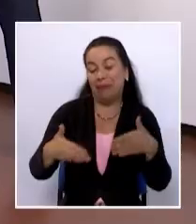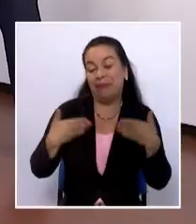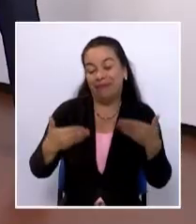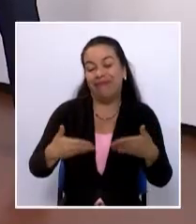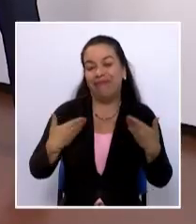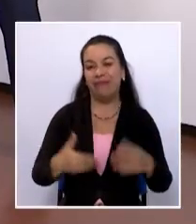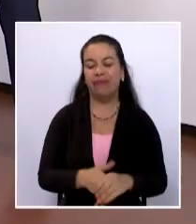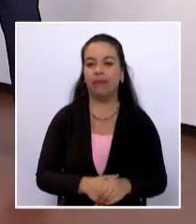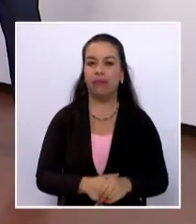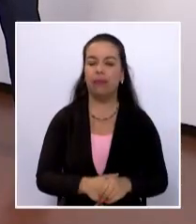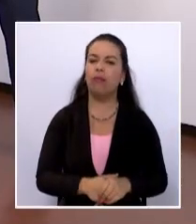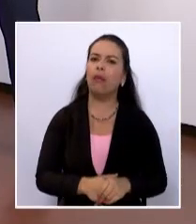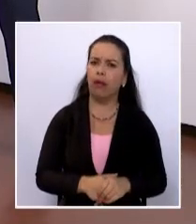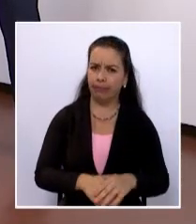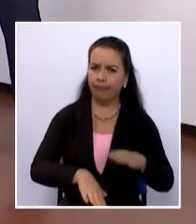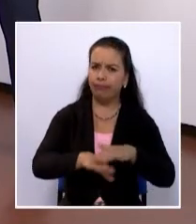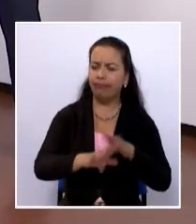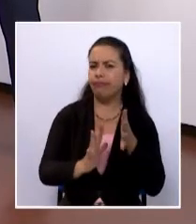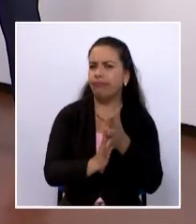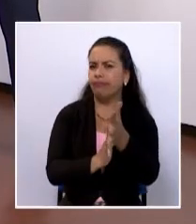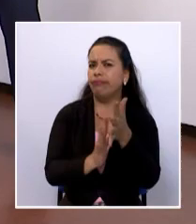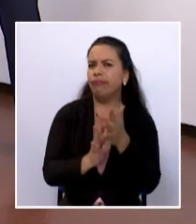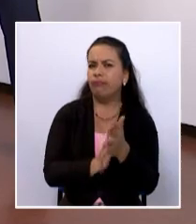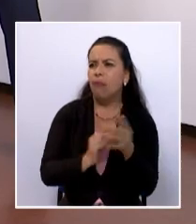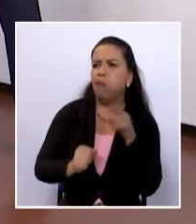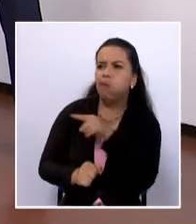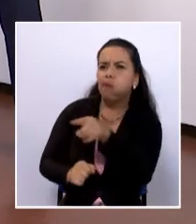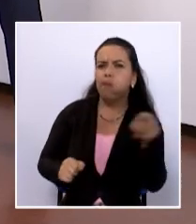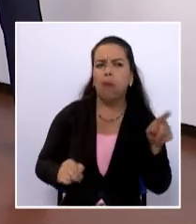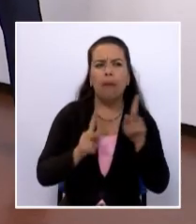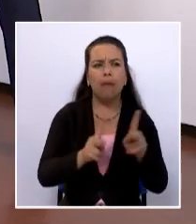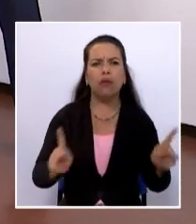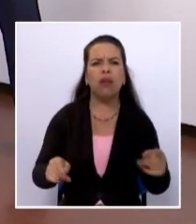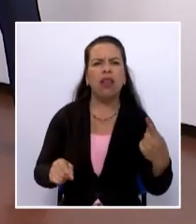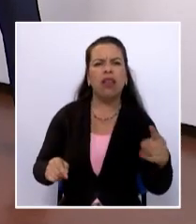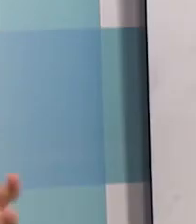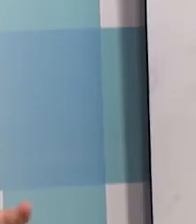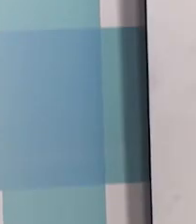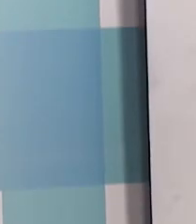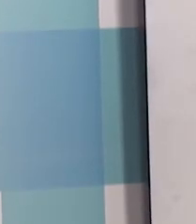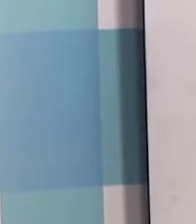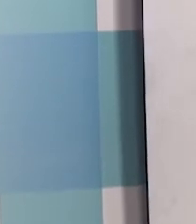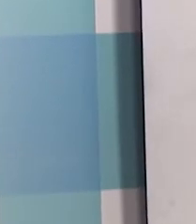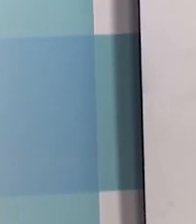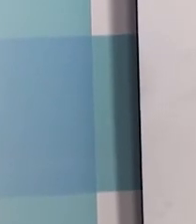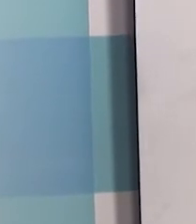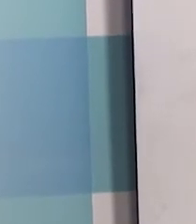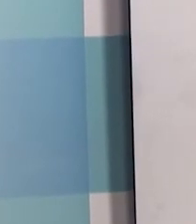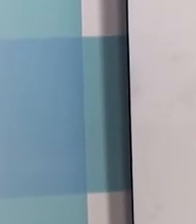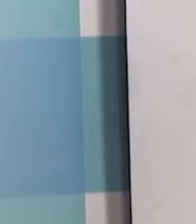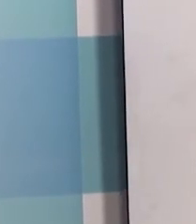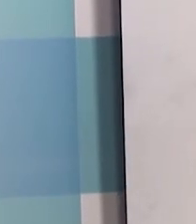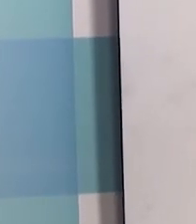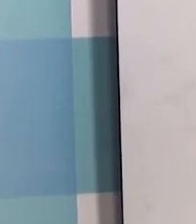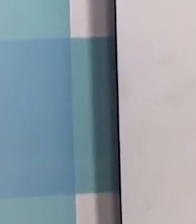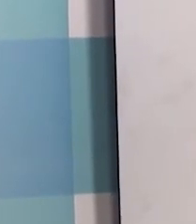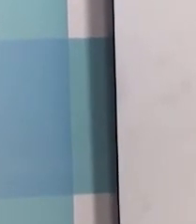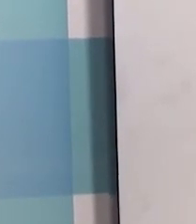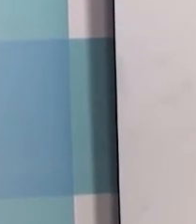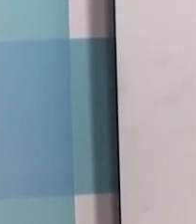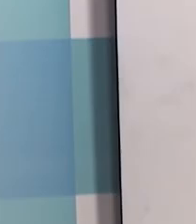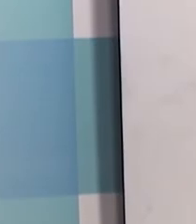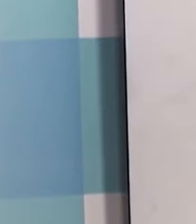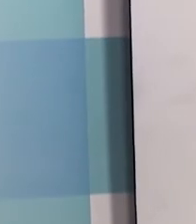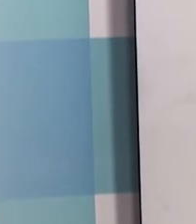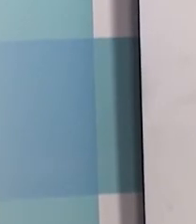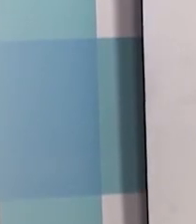empecemos contándole a las personas qué es una articulación y ya luego les que les explicaremos cuáles son las articulaciones